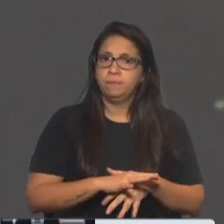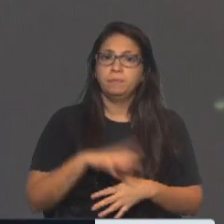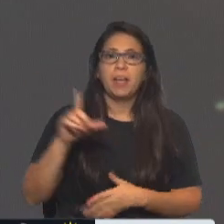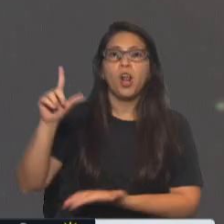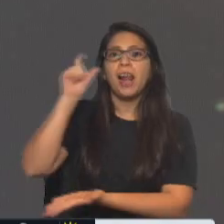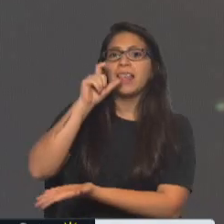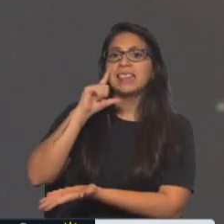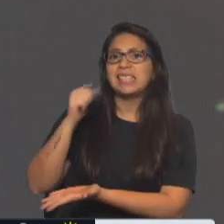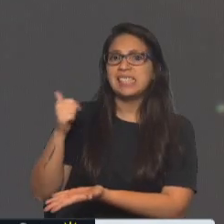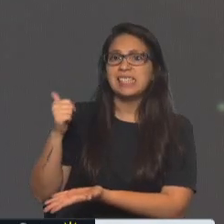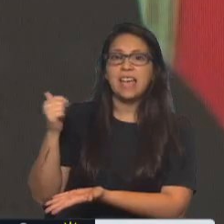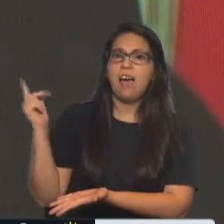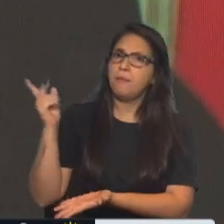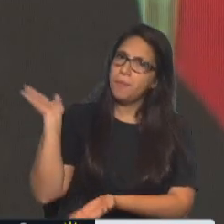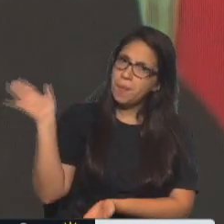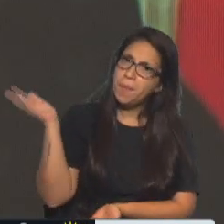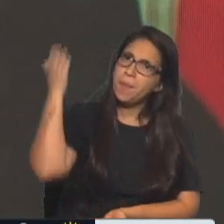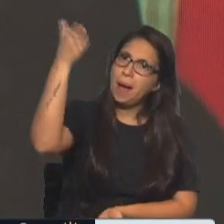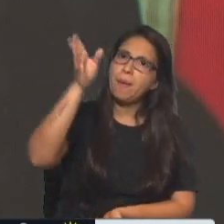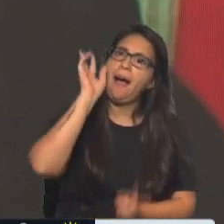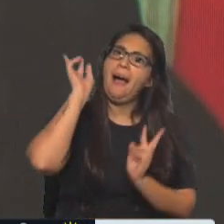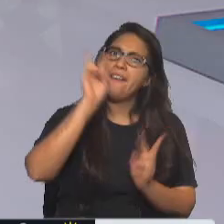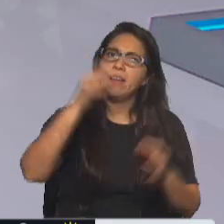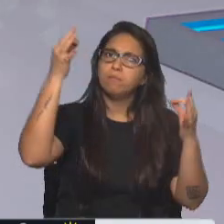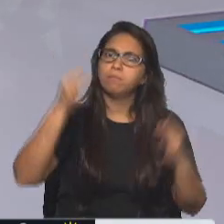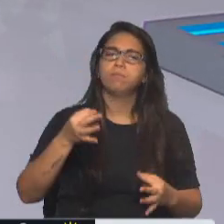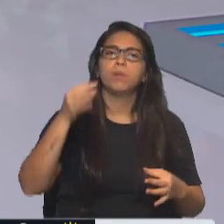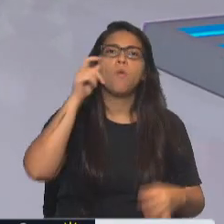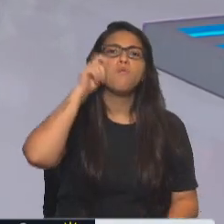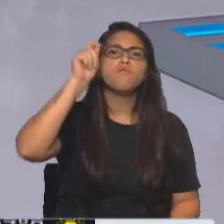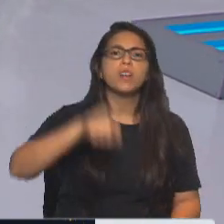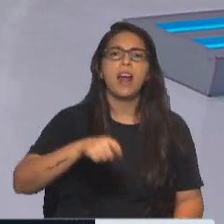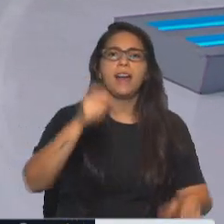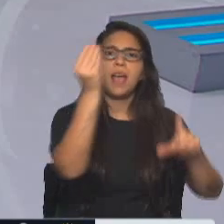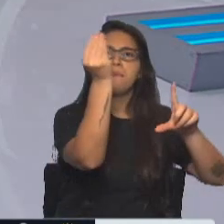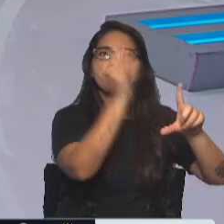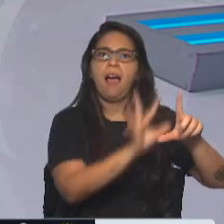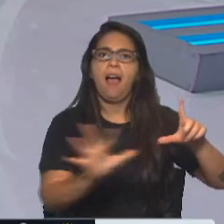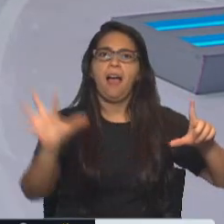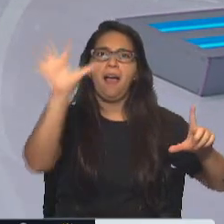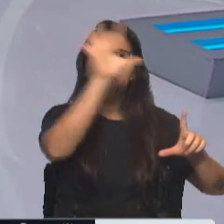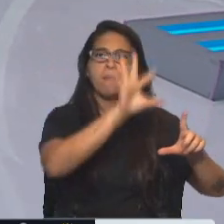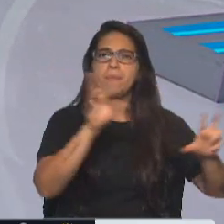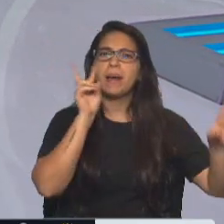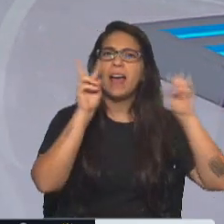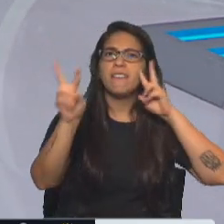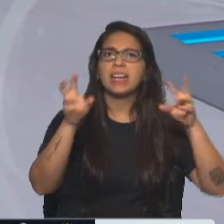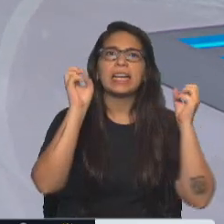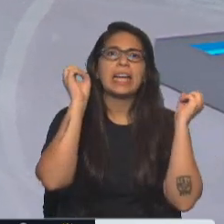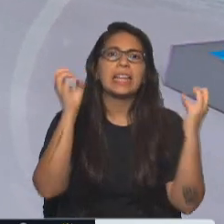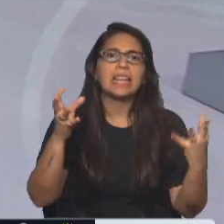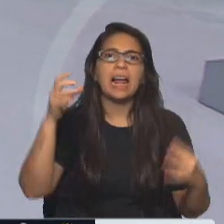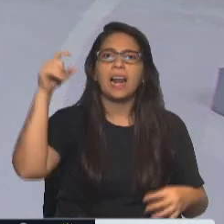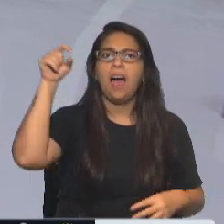Leticia nos vamos a ir a Ucrania. ¿Te parece, Leticia? Con este mapa que ya vamos a estar compartiendo para ver cómo ha quedado todo, ¿no?